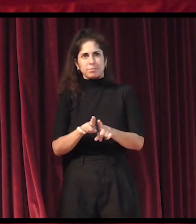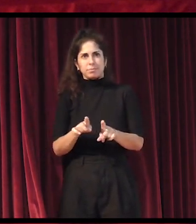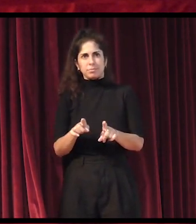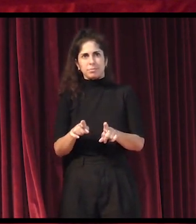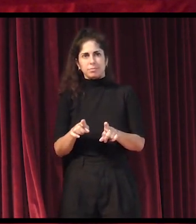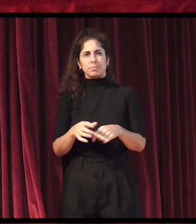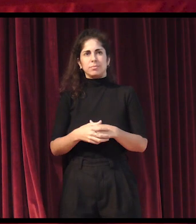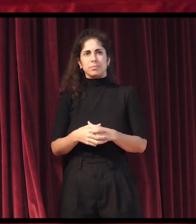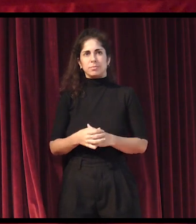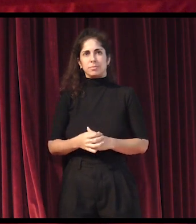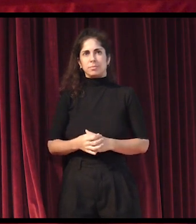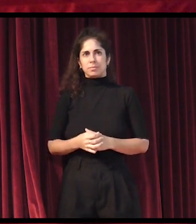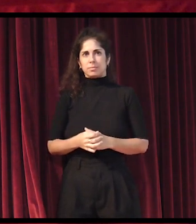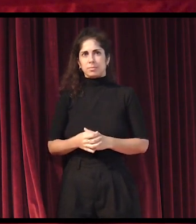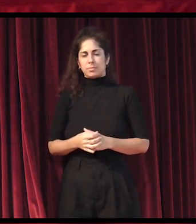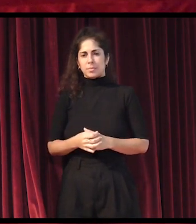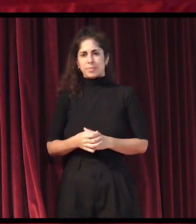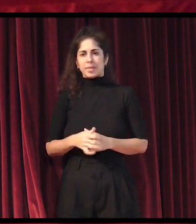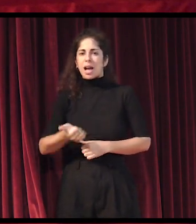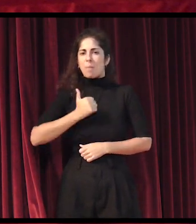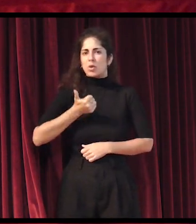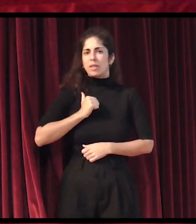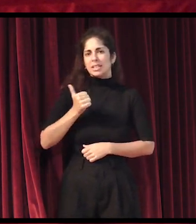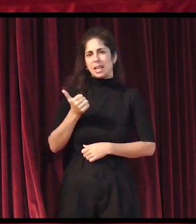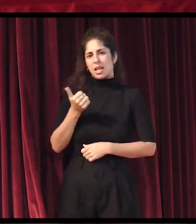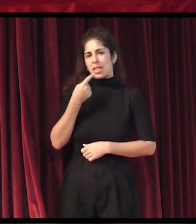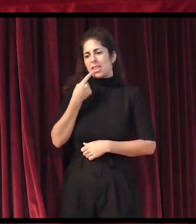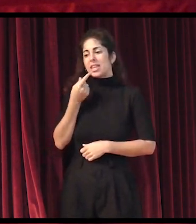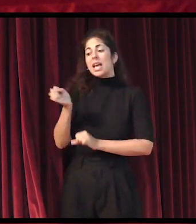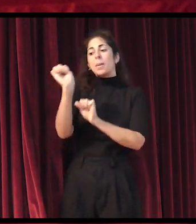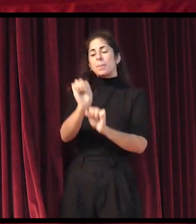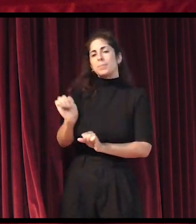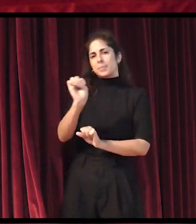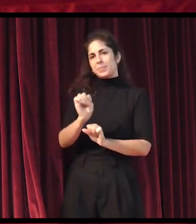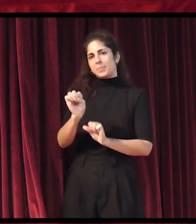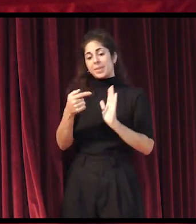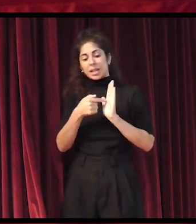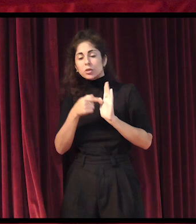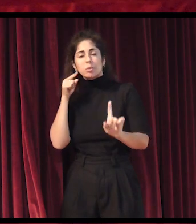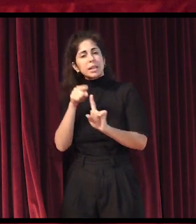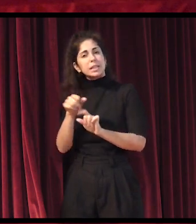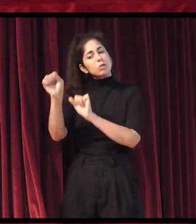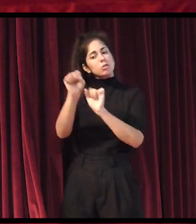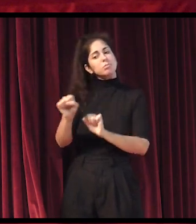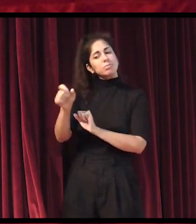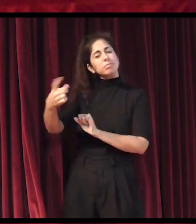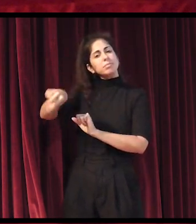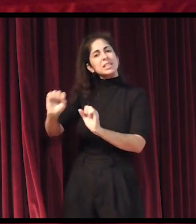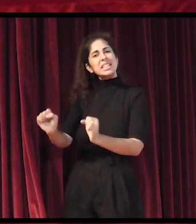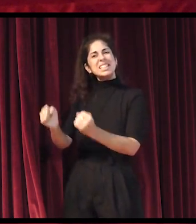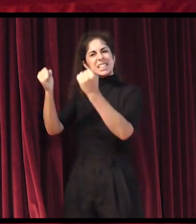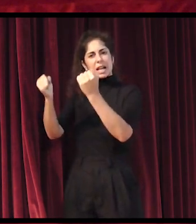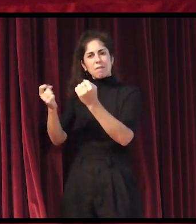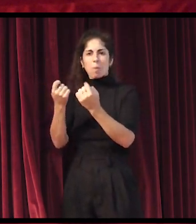al final lo que están haciendo es utilizar una supuesta protección, ¿no? De no, estamos haciéndolo por su bien. Pues un